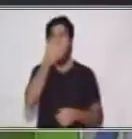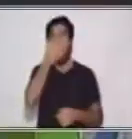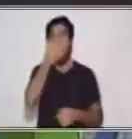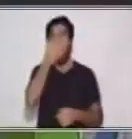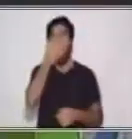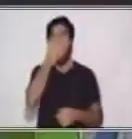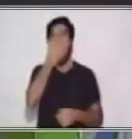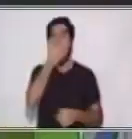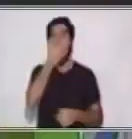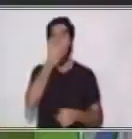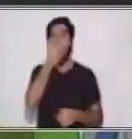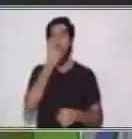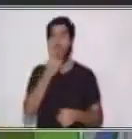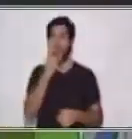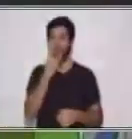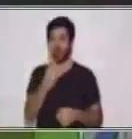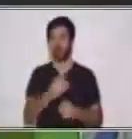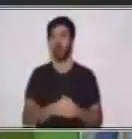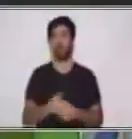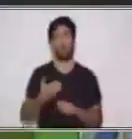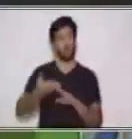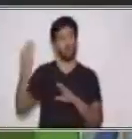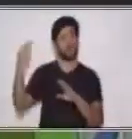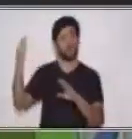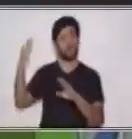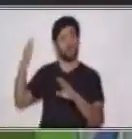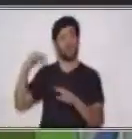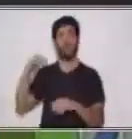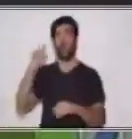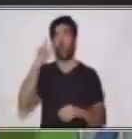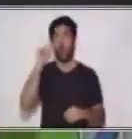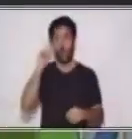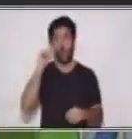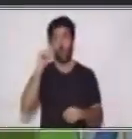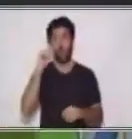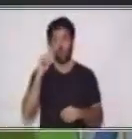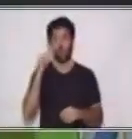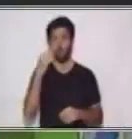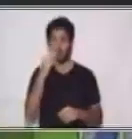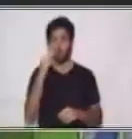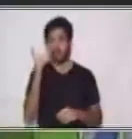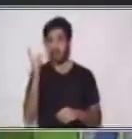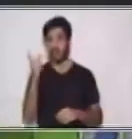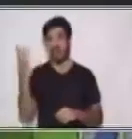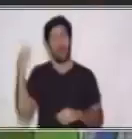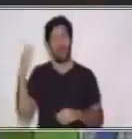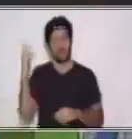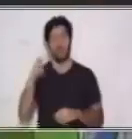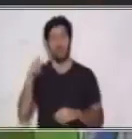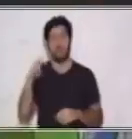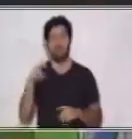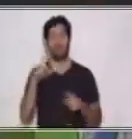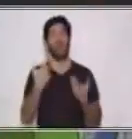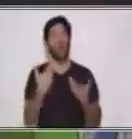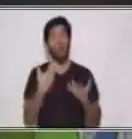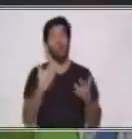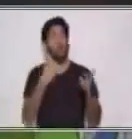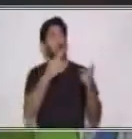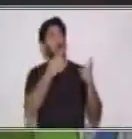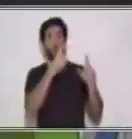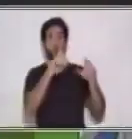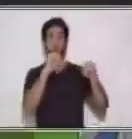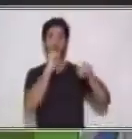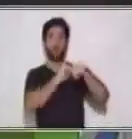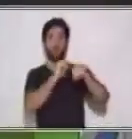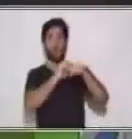hombre primitivo buscaba la forma de comunicarse y dejaron plasmados en algunos, en